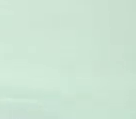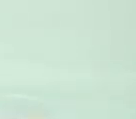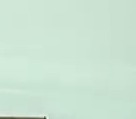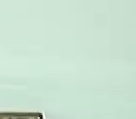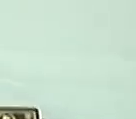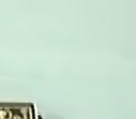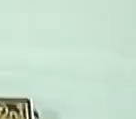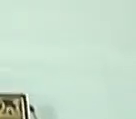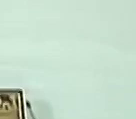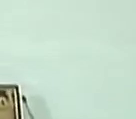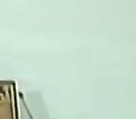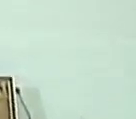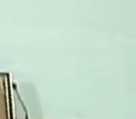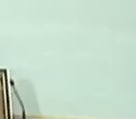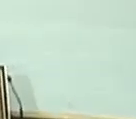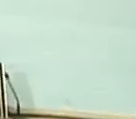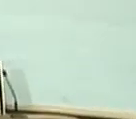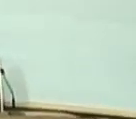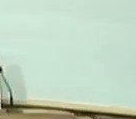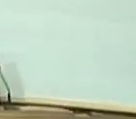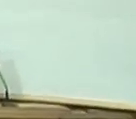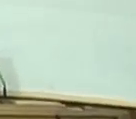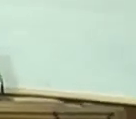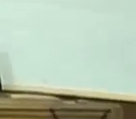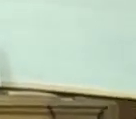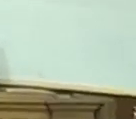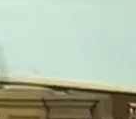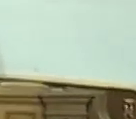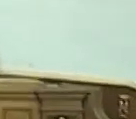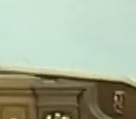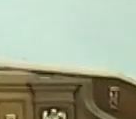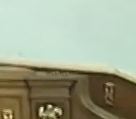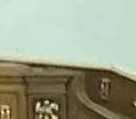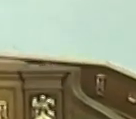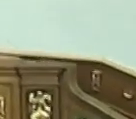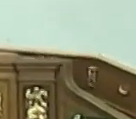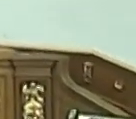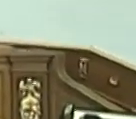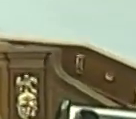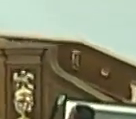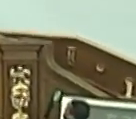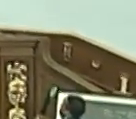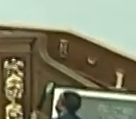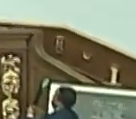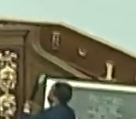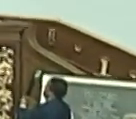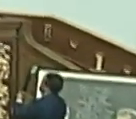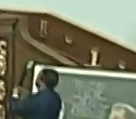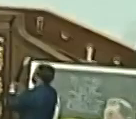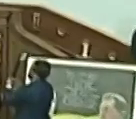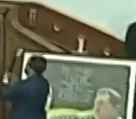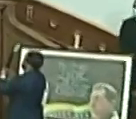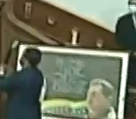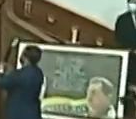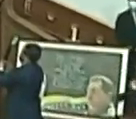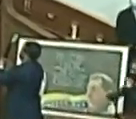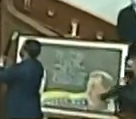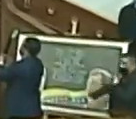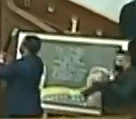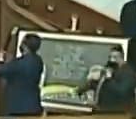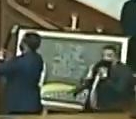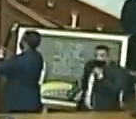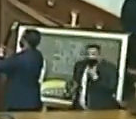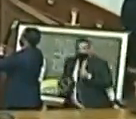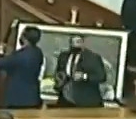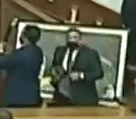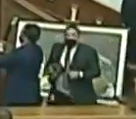nombre, a este santo nombre tembló de pavor el vil egoísmo